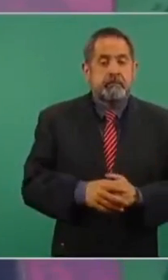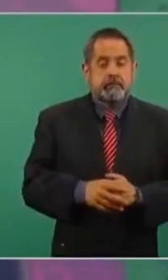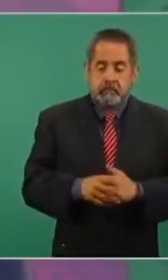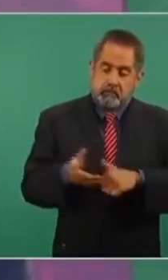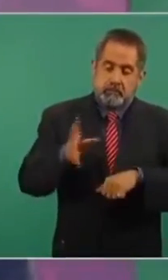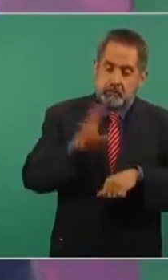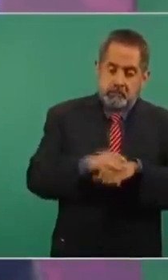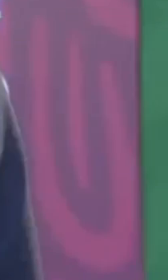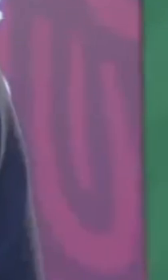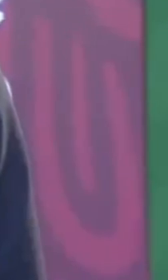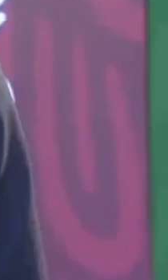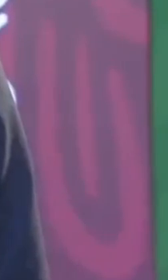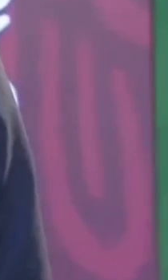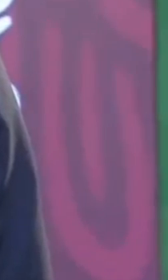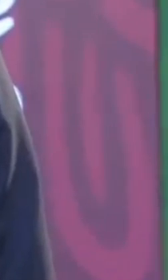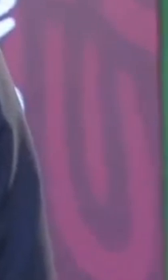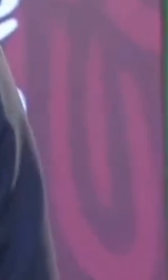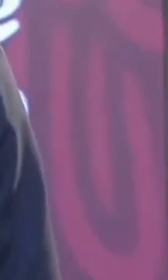permitirnos